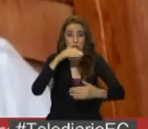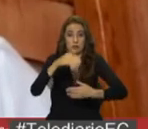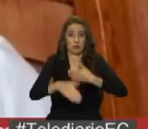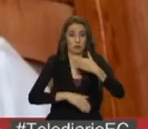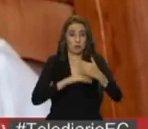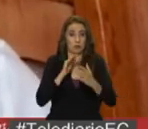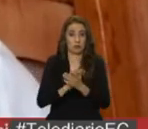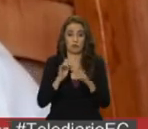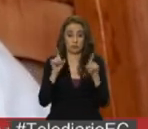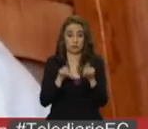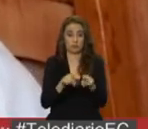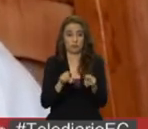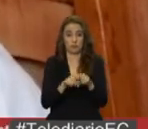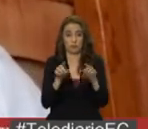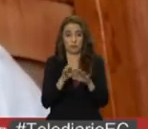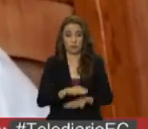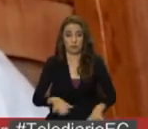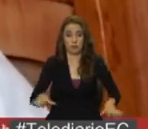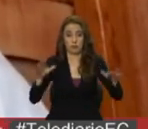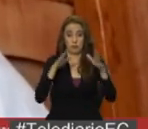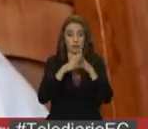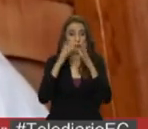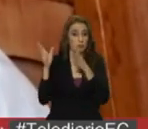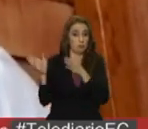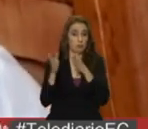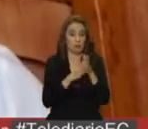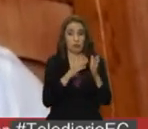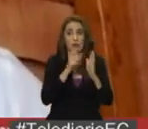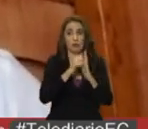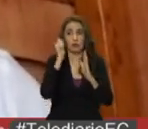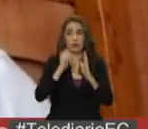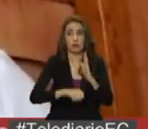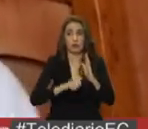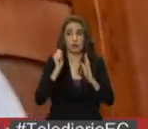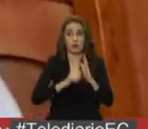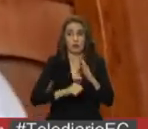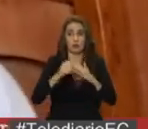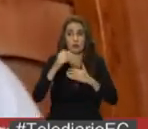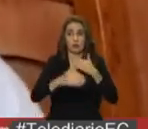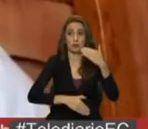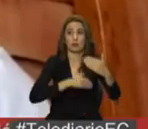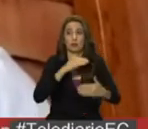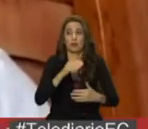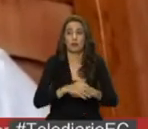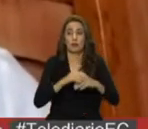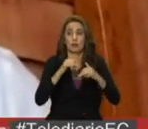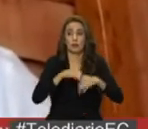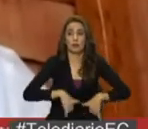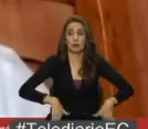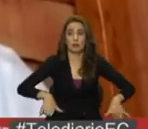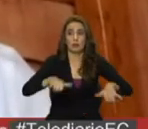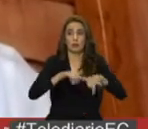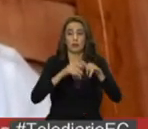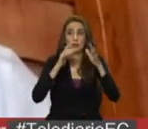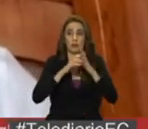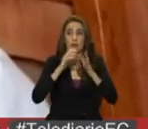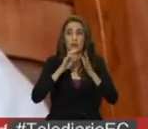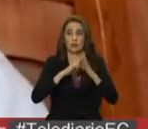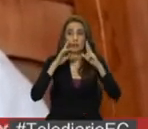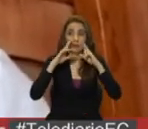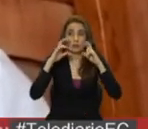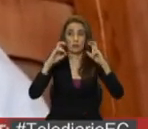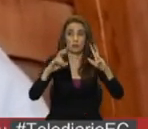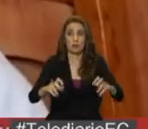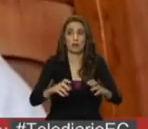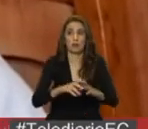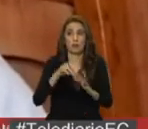la transparencia en los procesos penales. Abogada. Es demasiado largo es demasiado largo el término de instrucción, de indagación